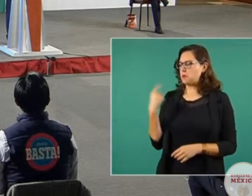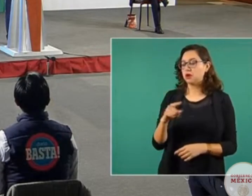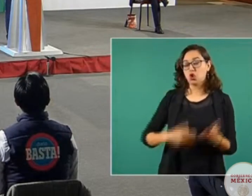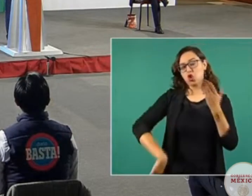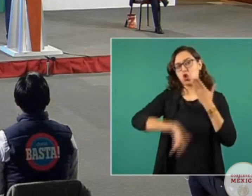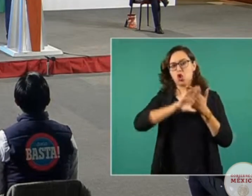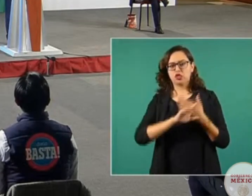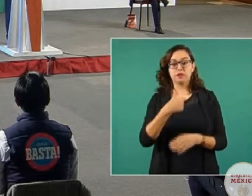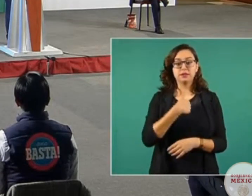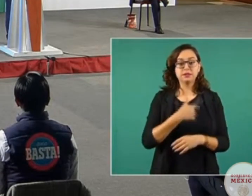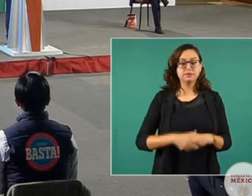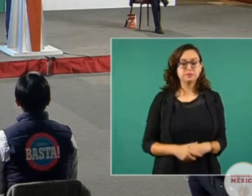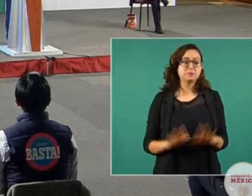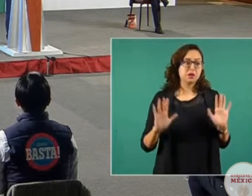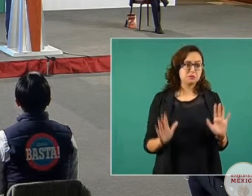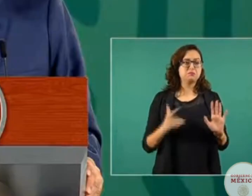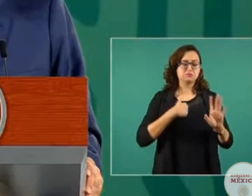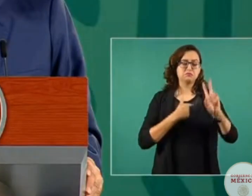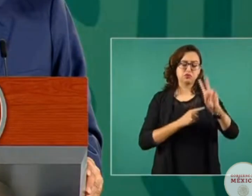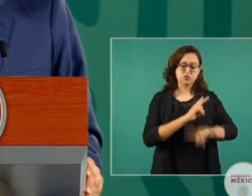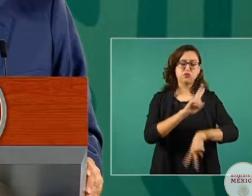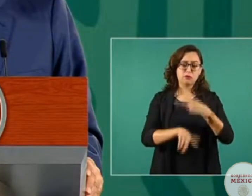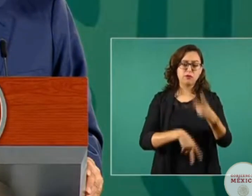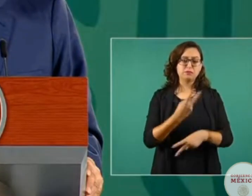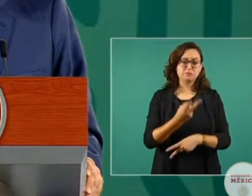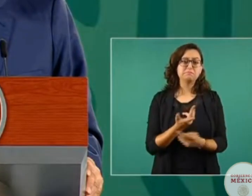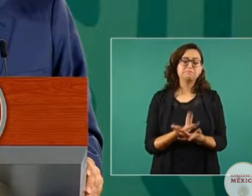Y ahí estuve esperando.